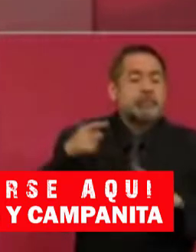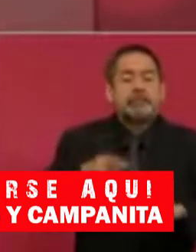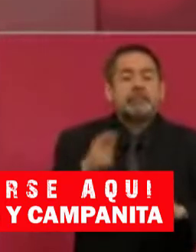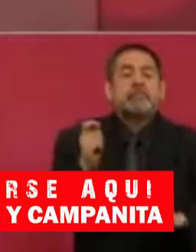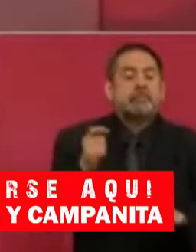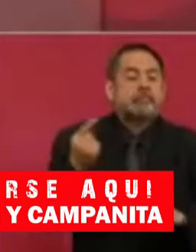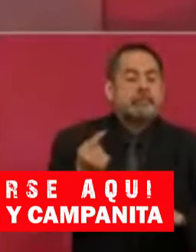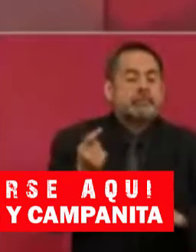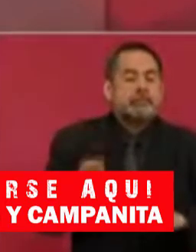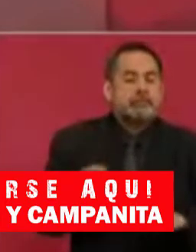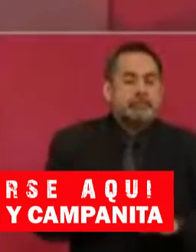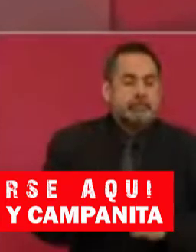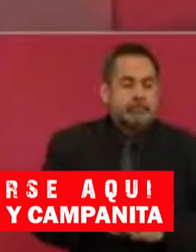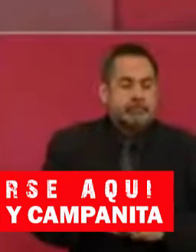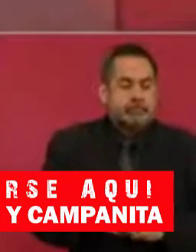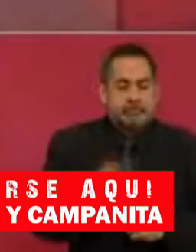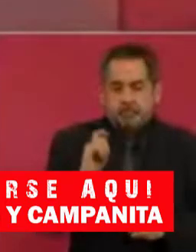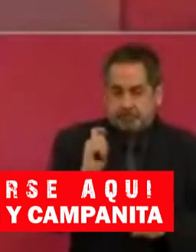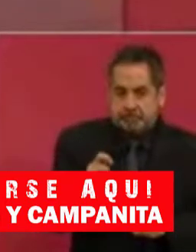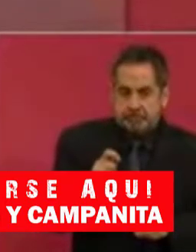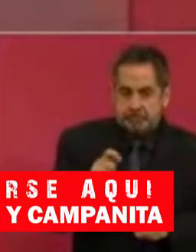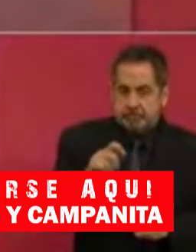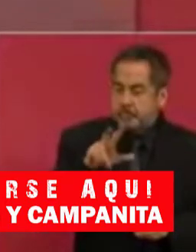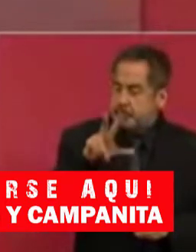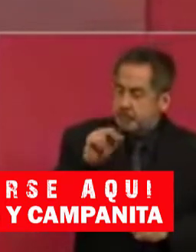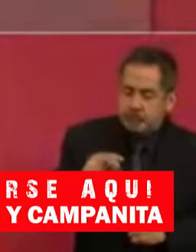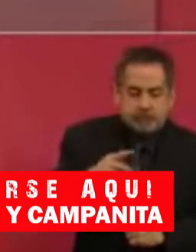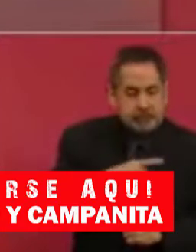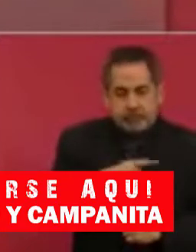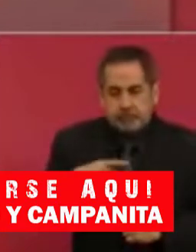que no haya